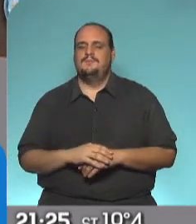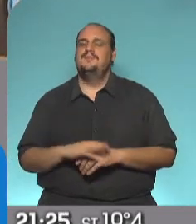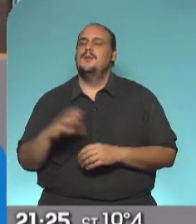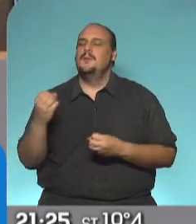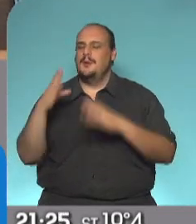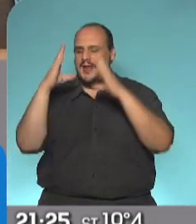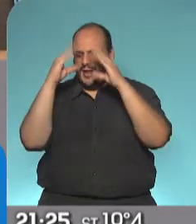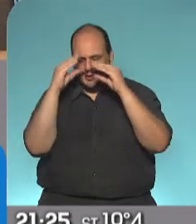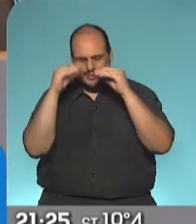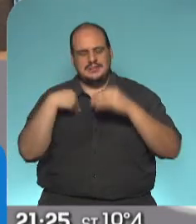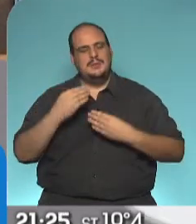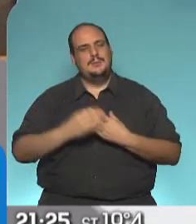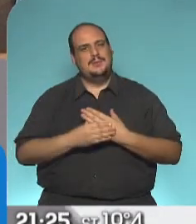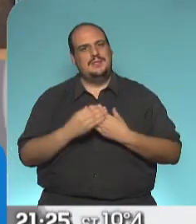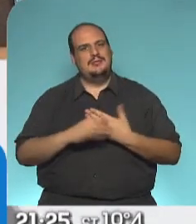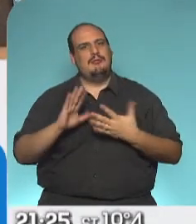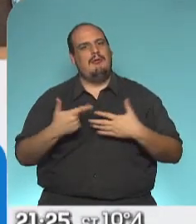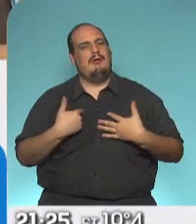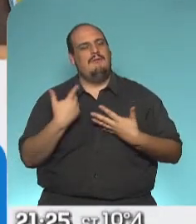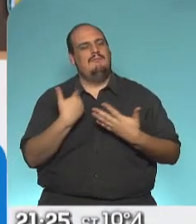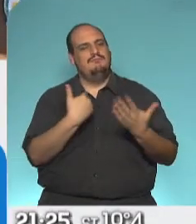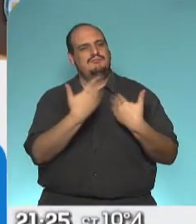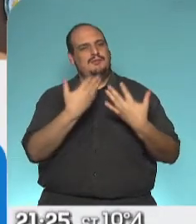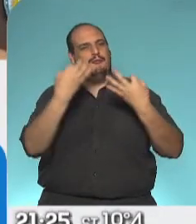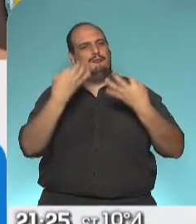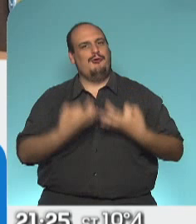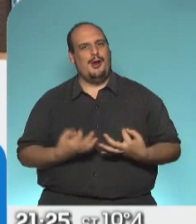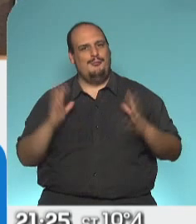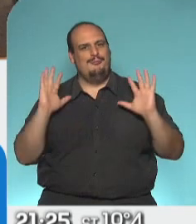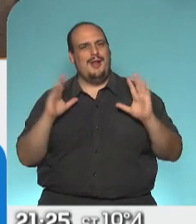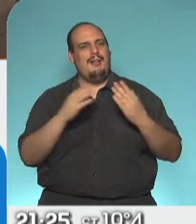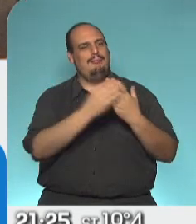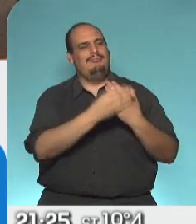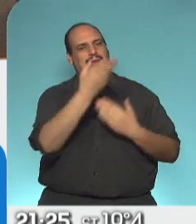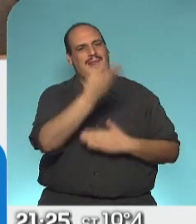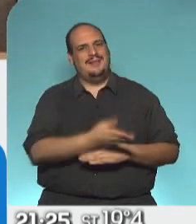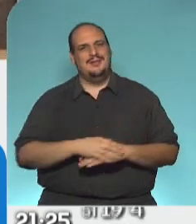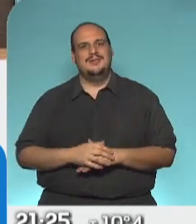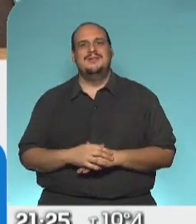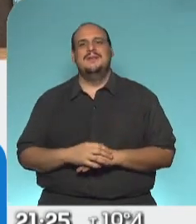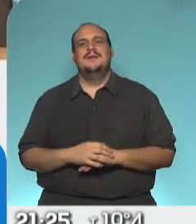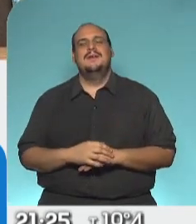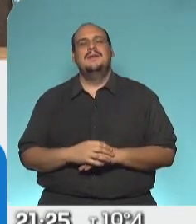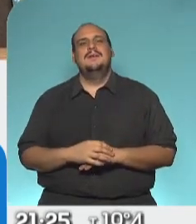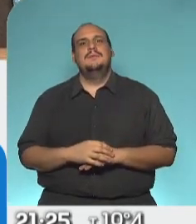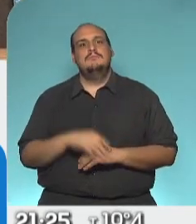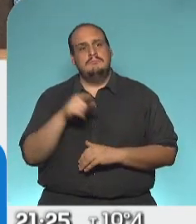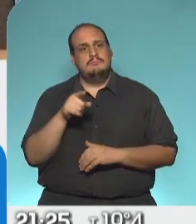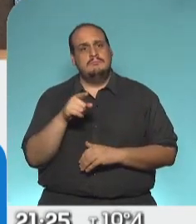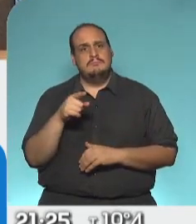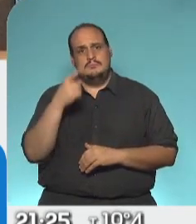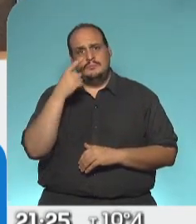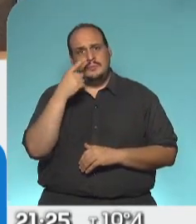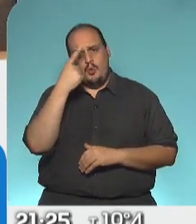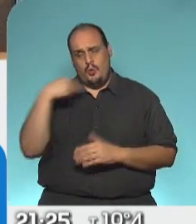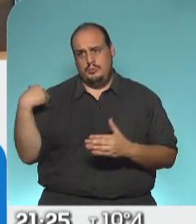ministro abra el trato es más formal ahora es directamente desde el ministro e interesante está esta última parte